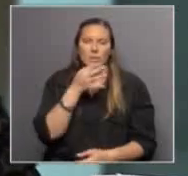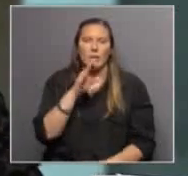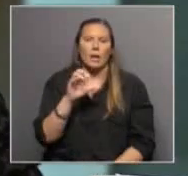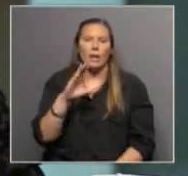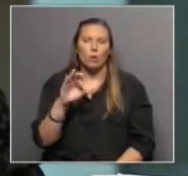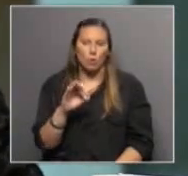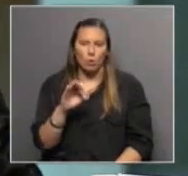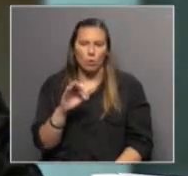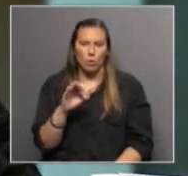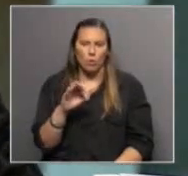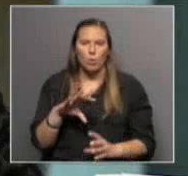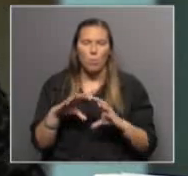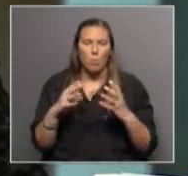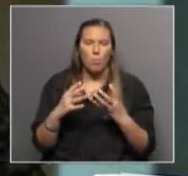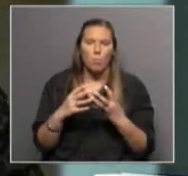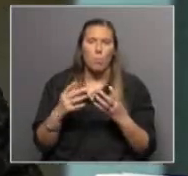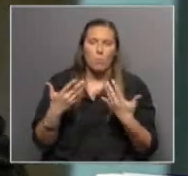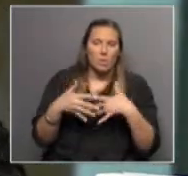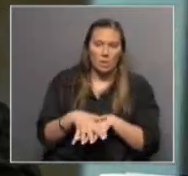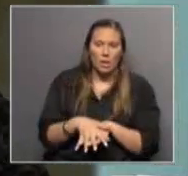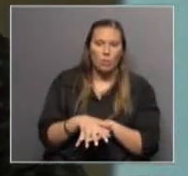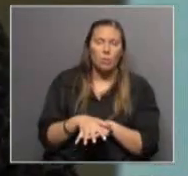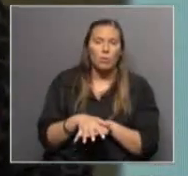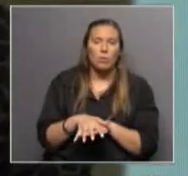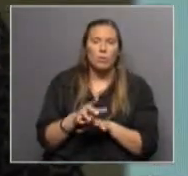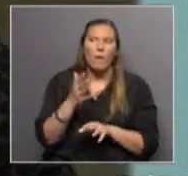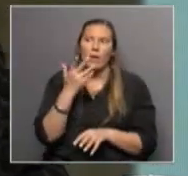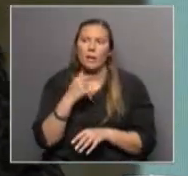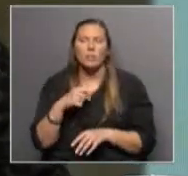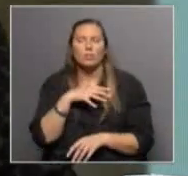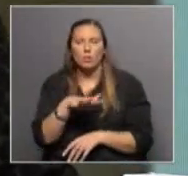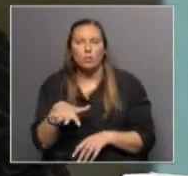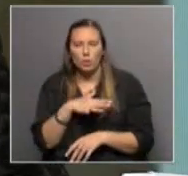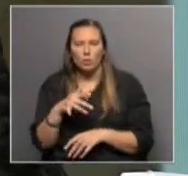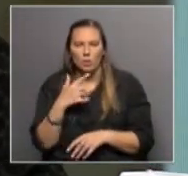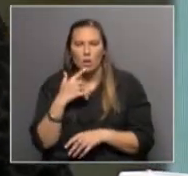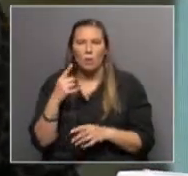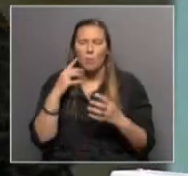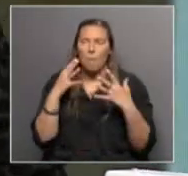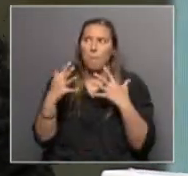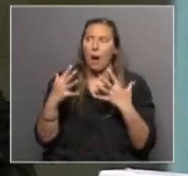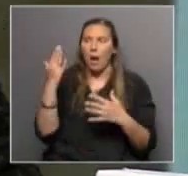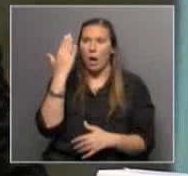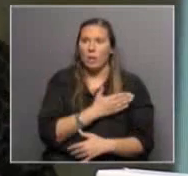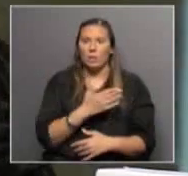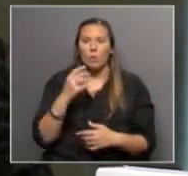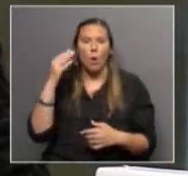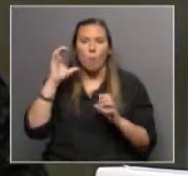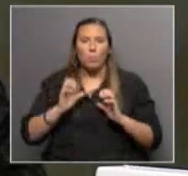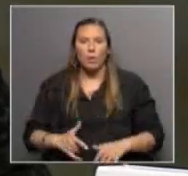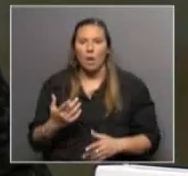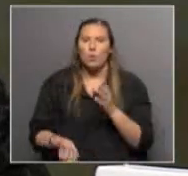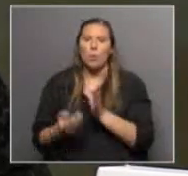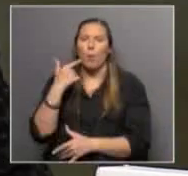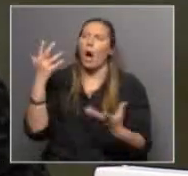con esto de los apocalípticos y los sinceras nos encantan y que en sociología se conoce como el pánico moral cada vez que hay una cosa nueva decimos qué horrible